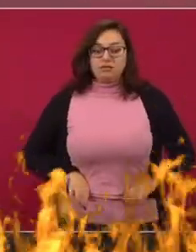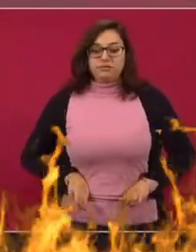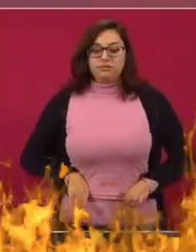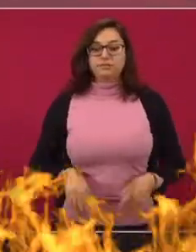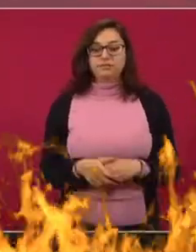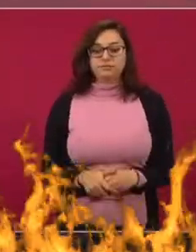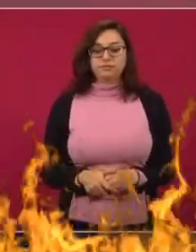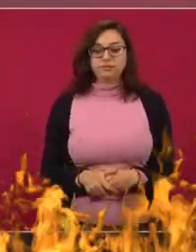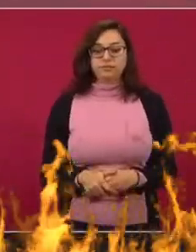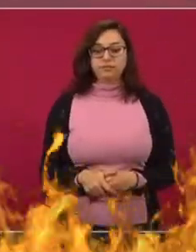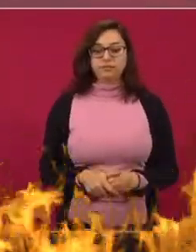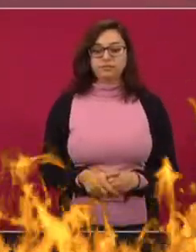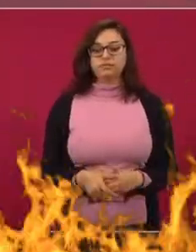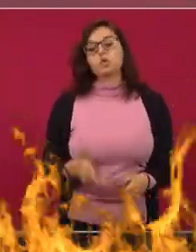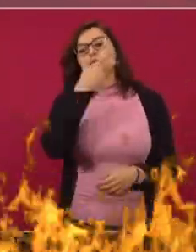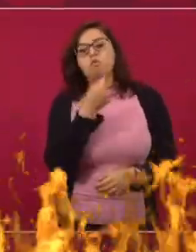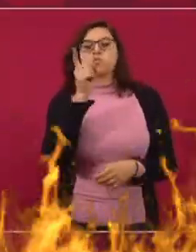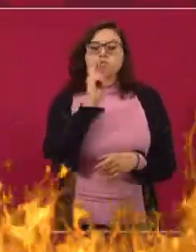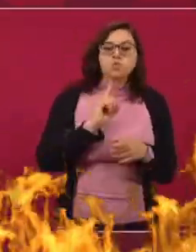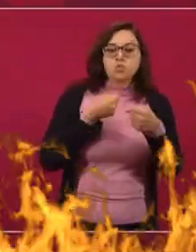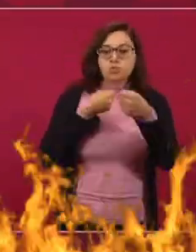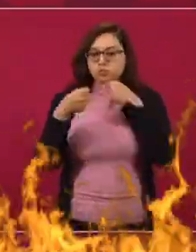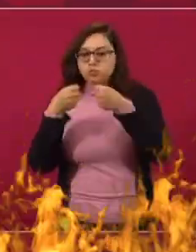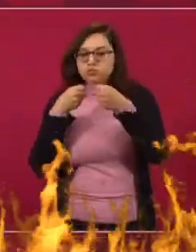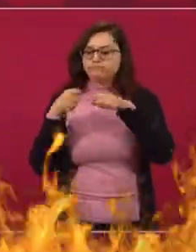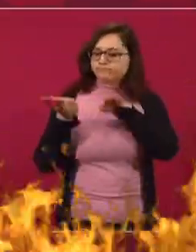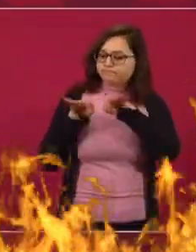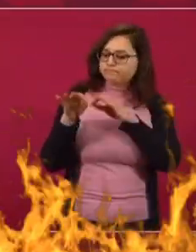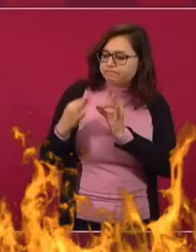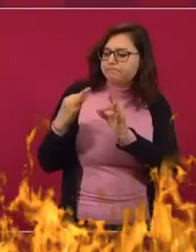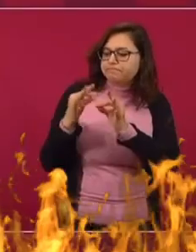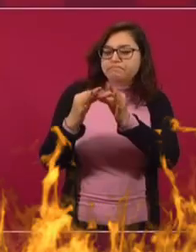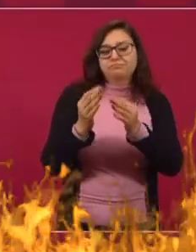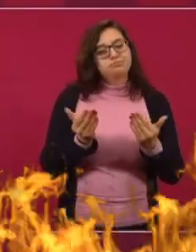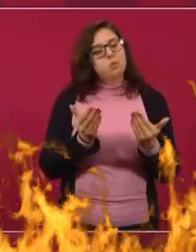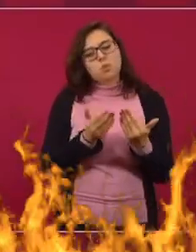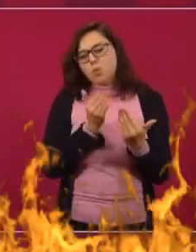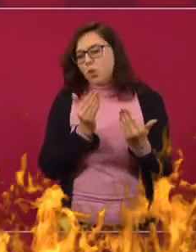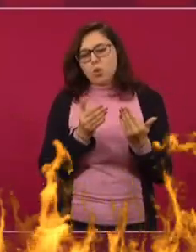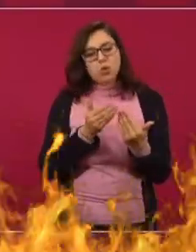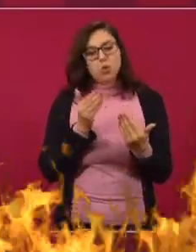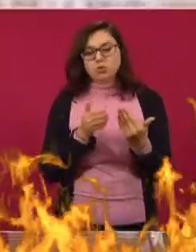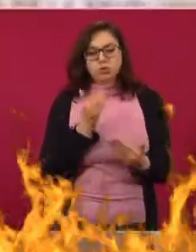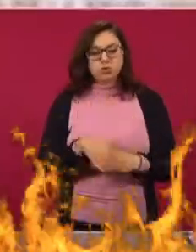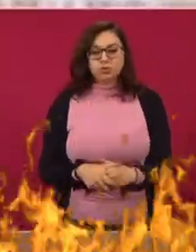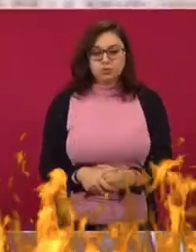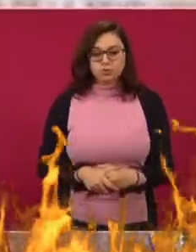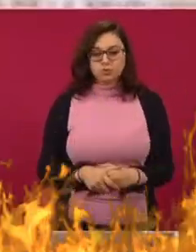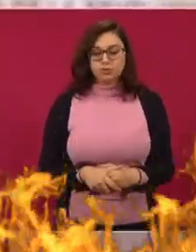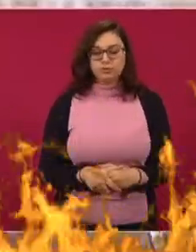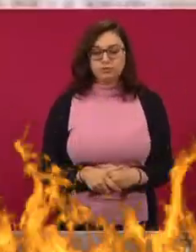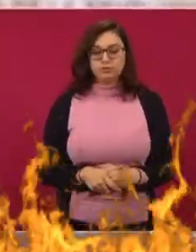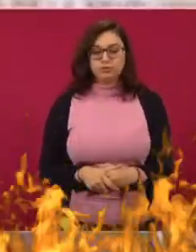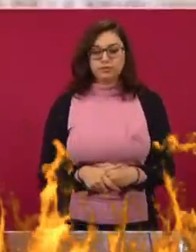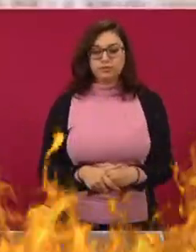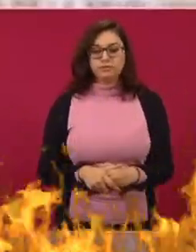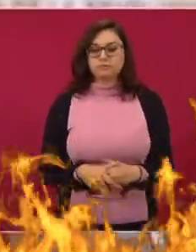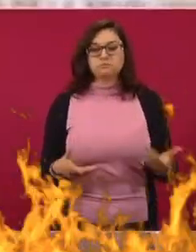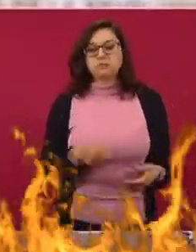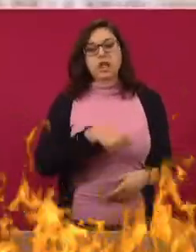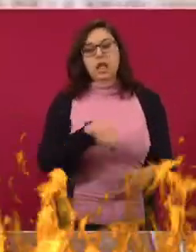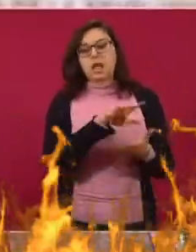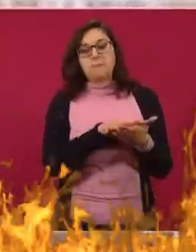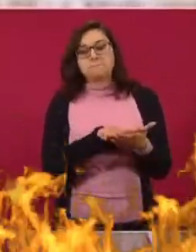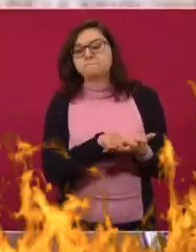Son muy pocos los periodistas, mujeres y hombres, que están cumpliendo con el noble oficio de informar. La mayoría